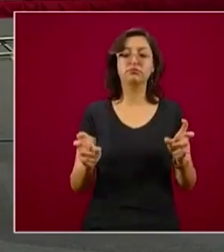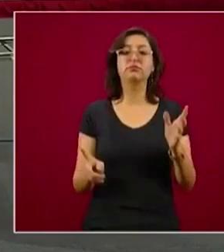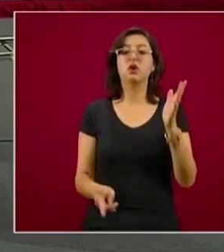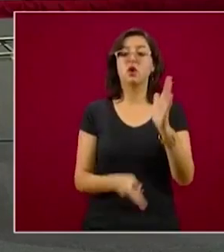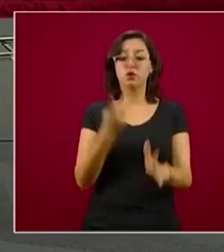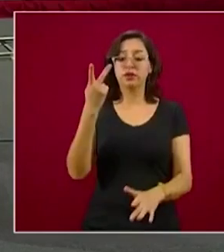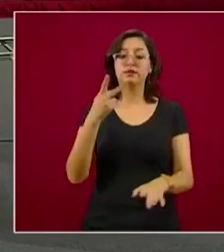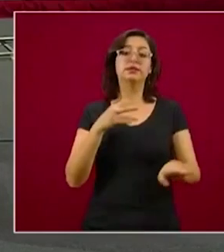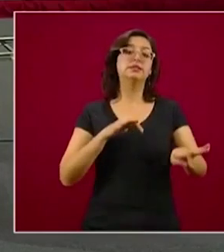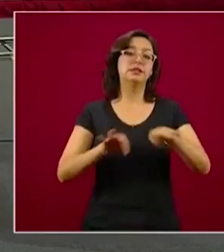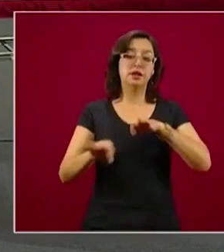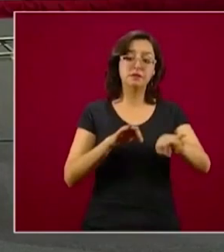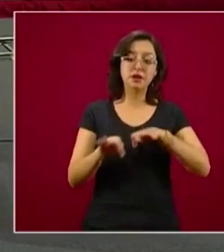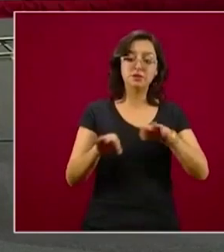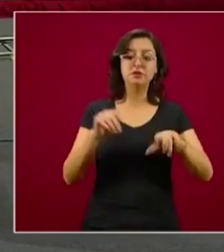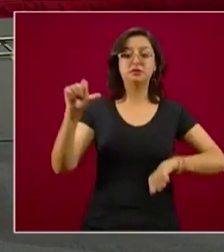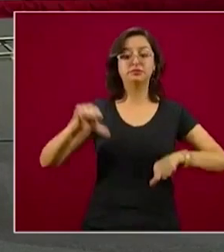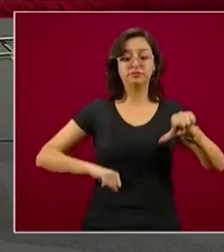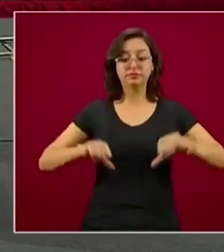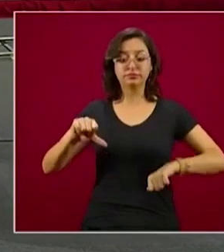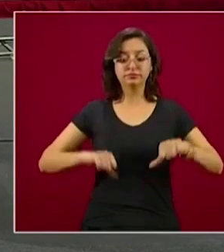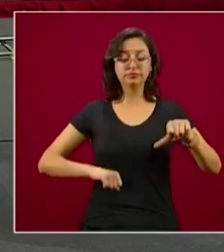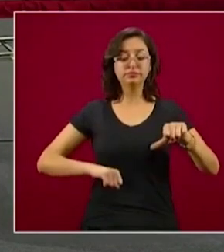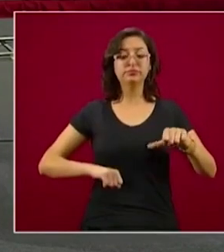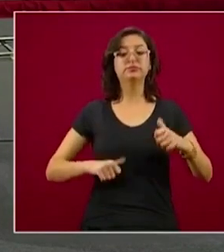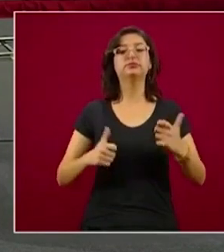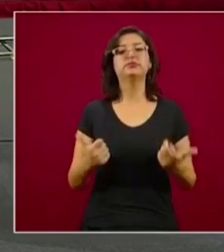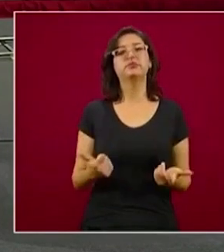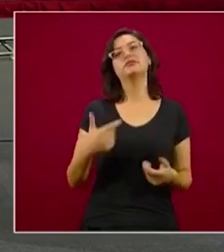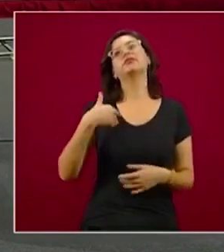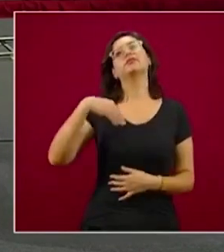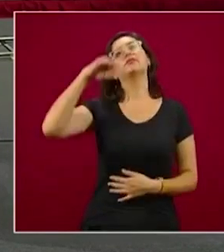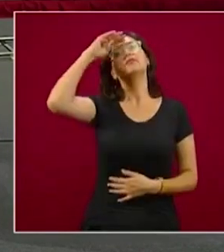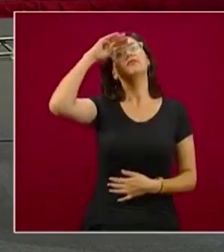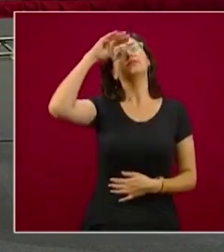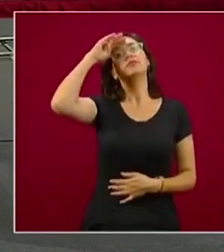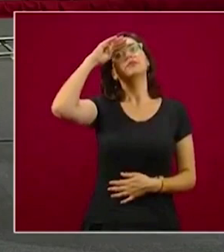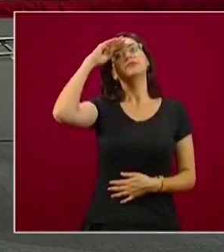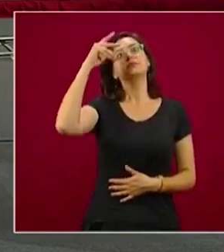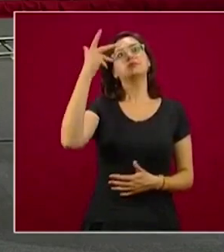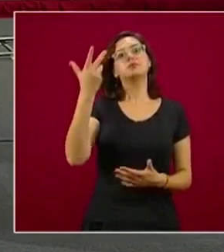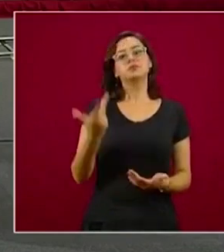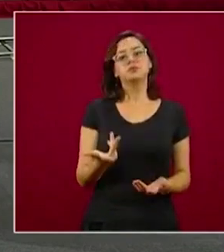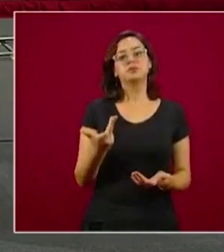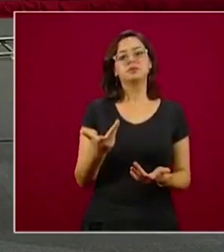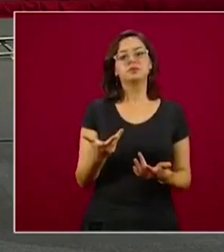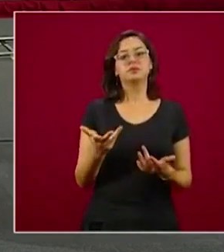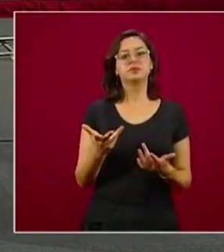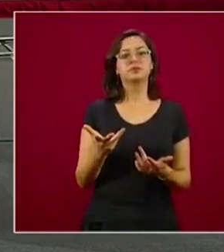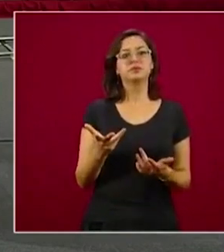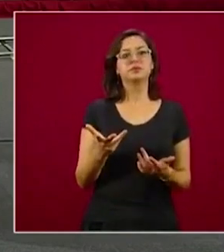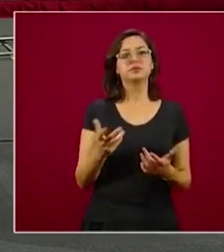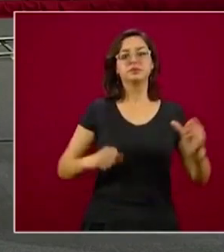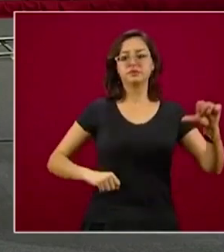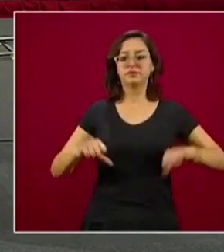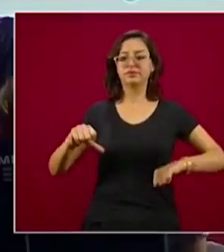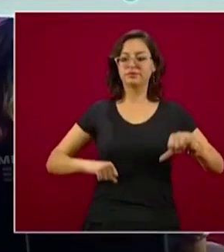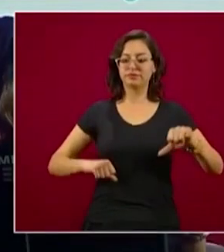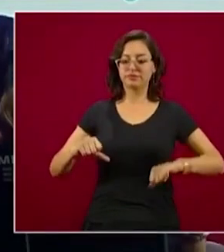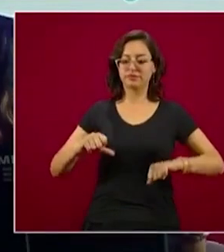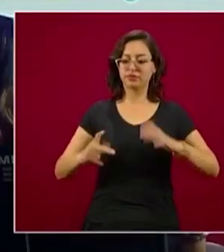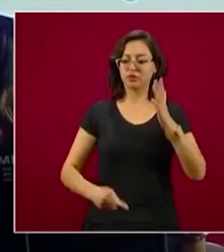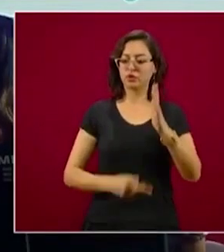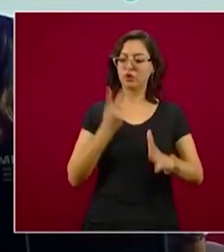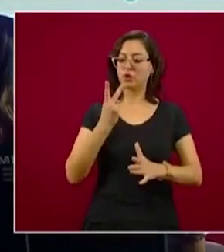Porque si pensamos en la reactivación, quiere decir que estamos pensando que ya estamos avanzando